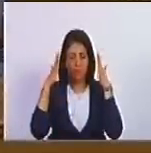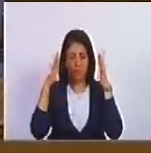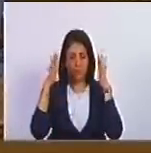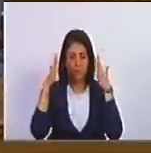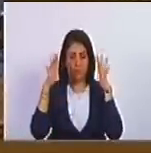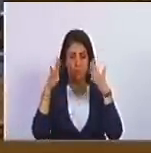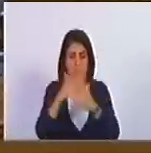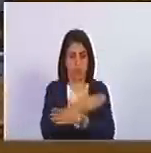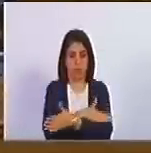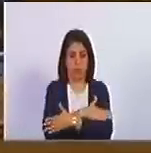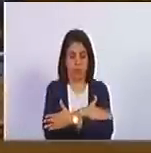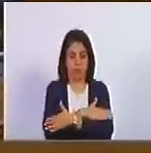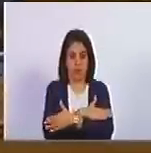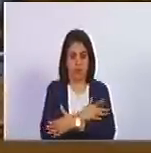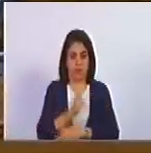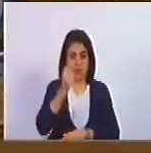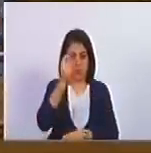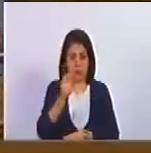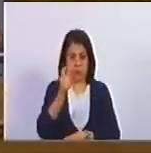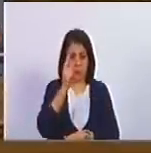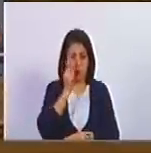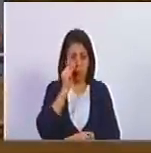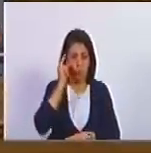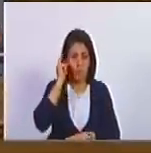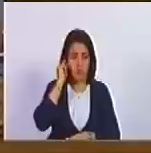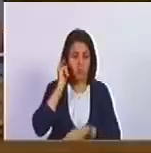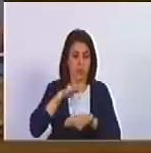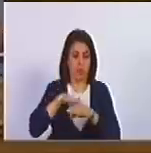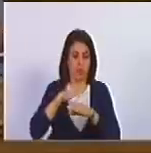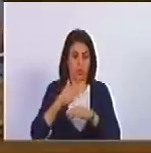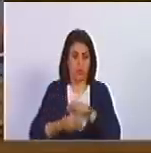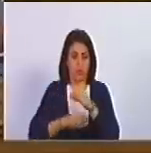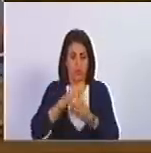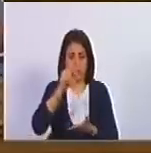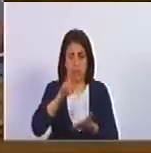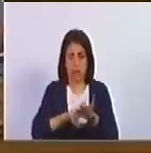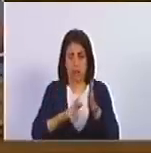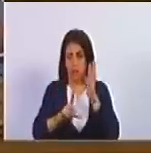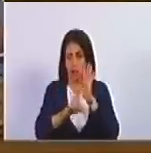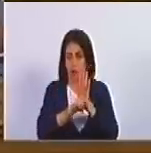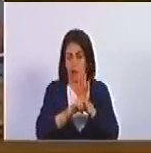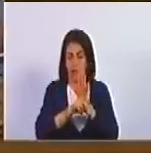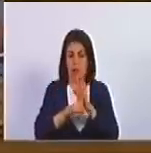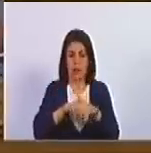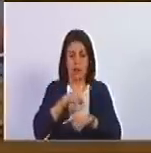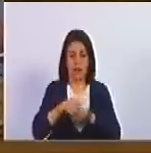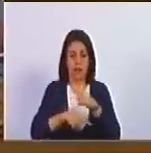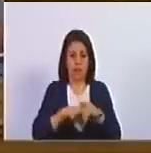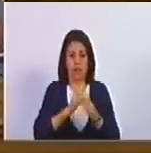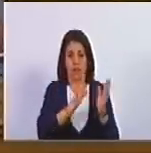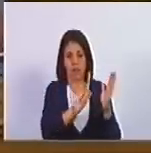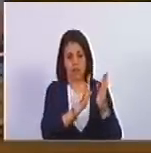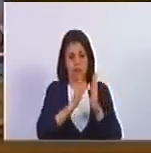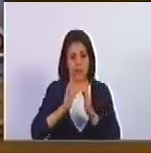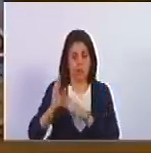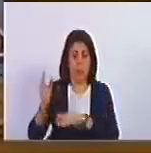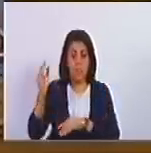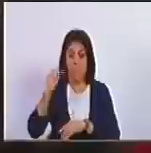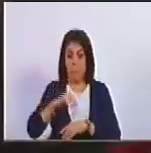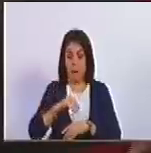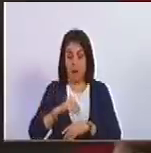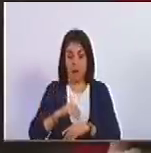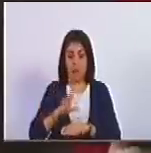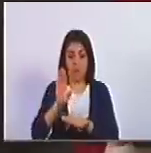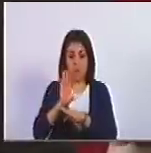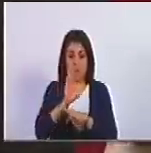Felicito a las diputadas y a los diputados por la aprobación de una ley que viene a poner orden y sobre todo